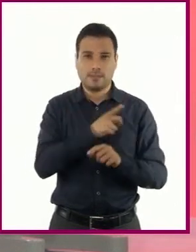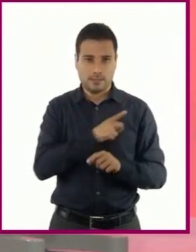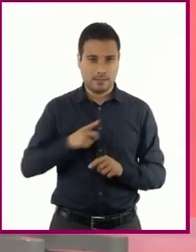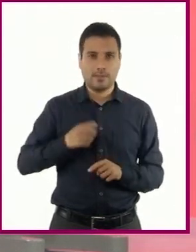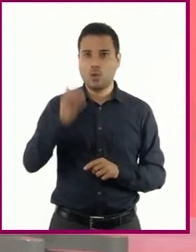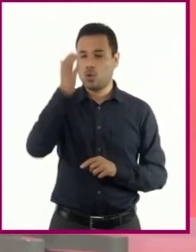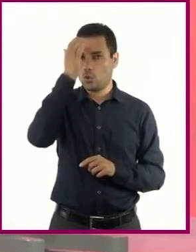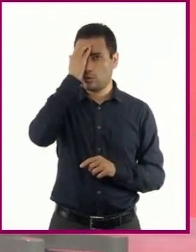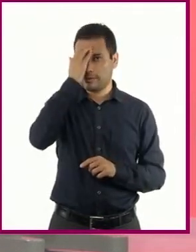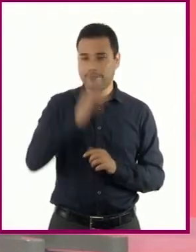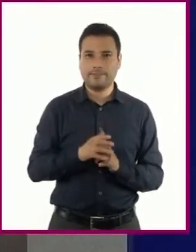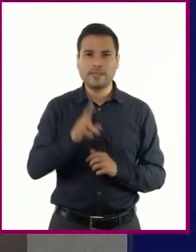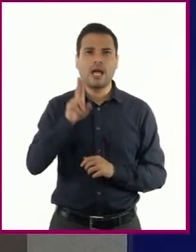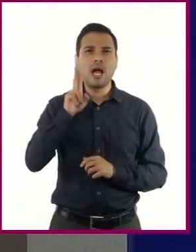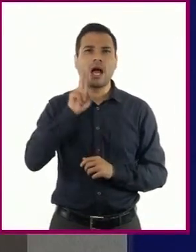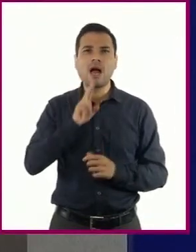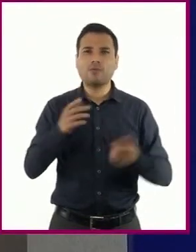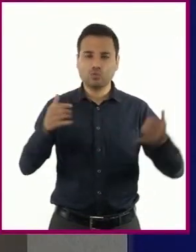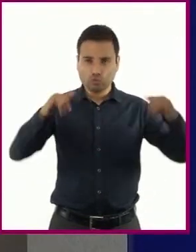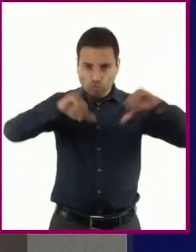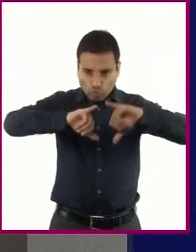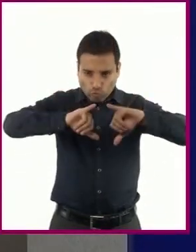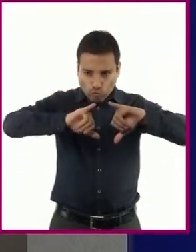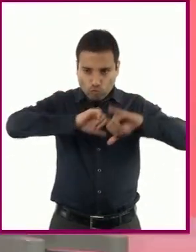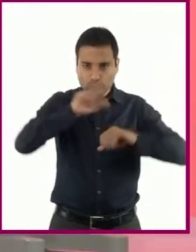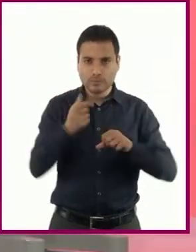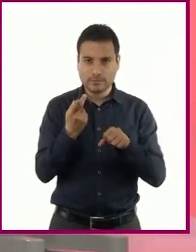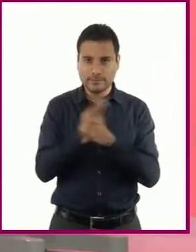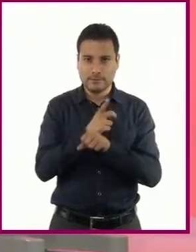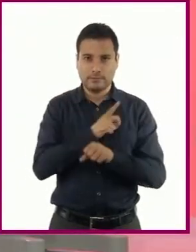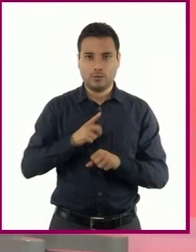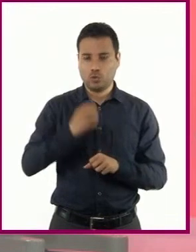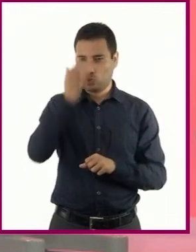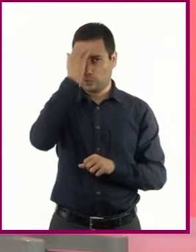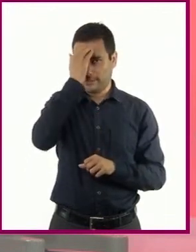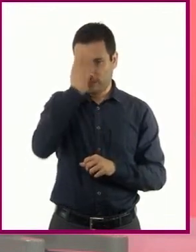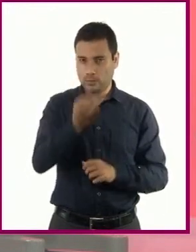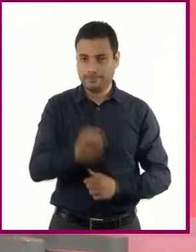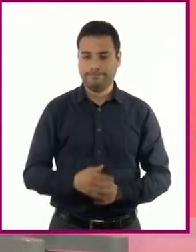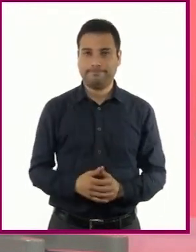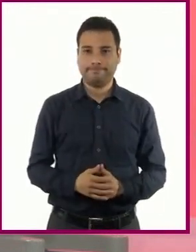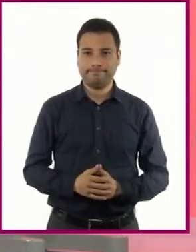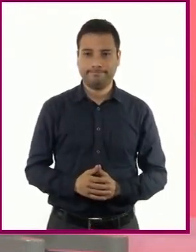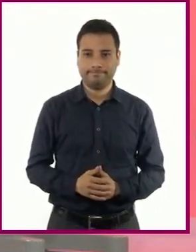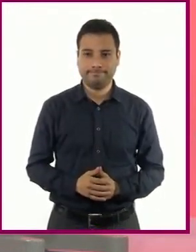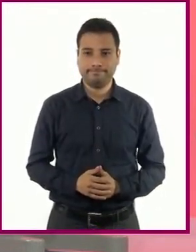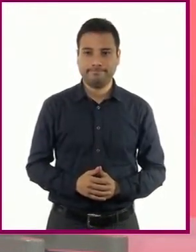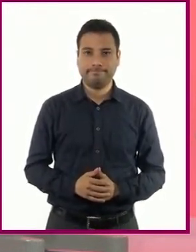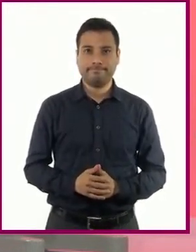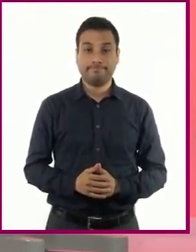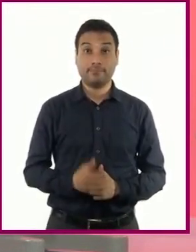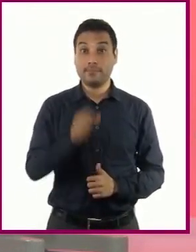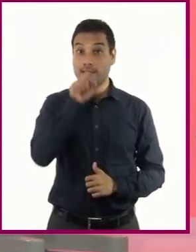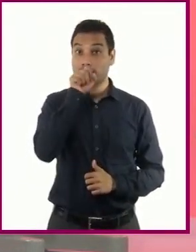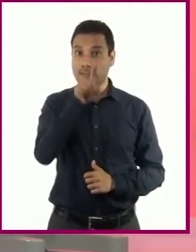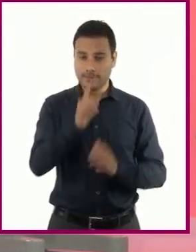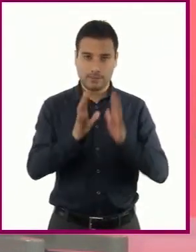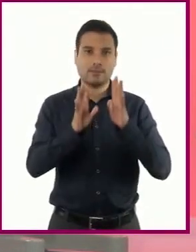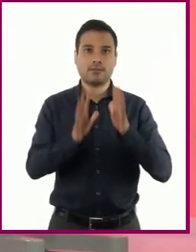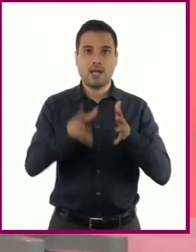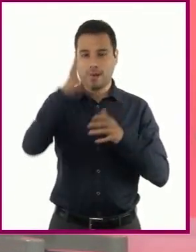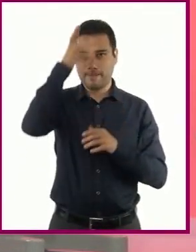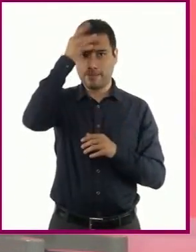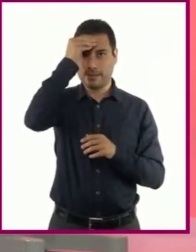va a reaccionar con otra, ya que de ello depende la cantidad del producto obtenido. Aprendimos que para